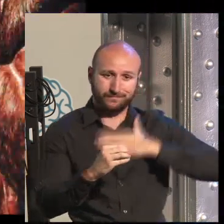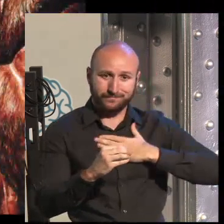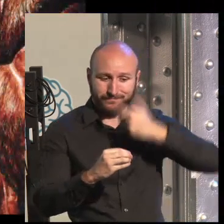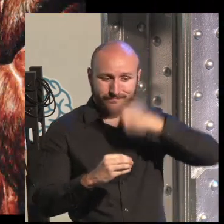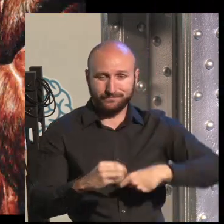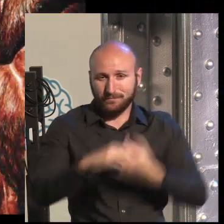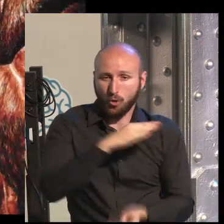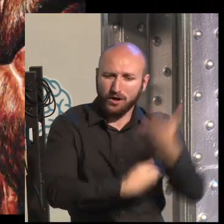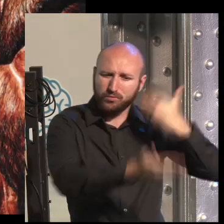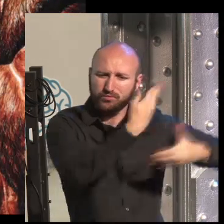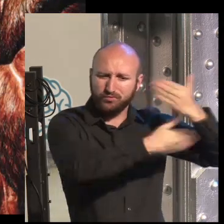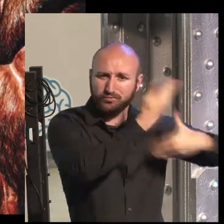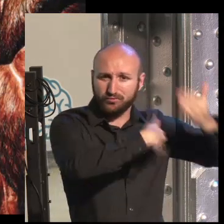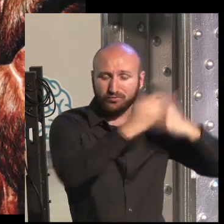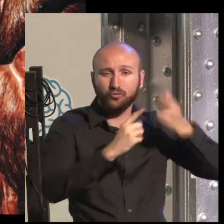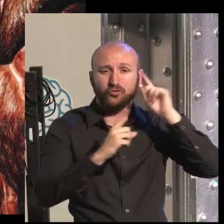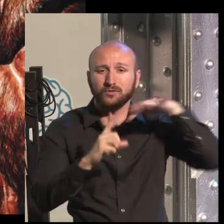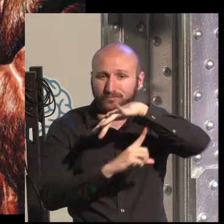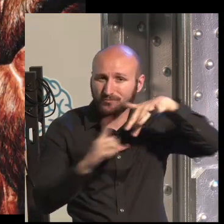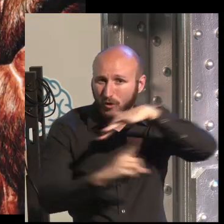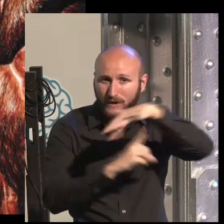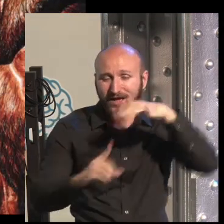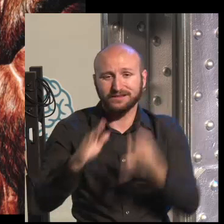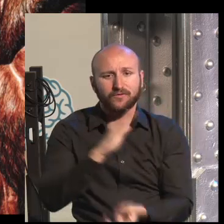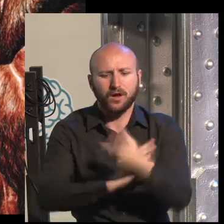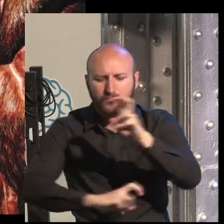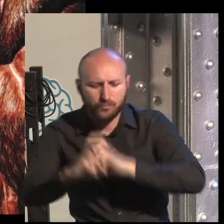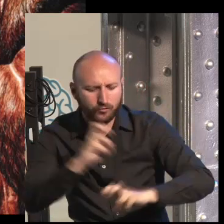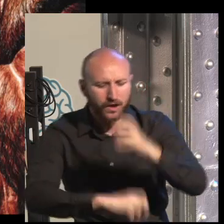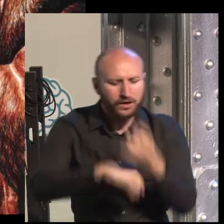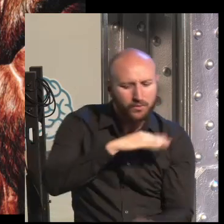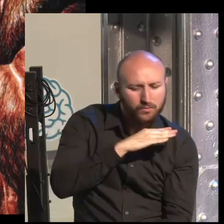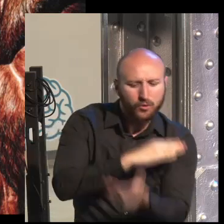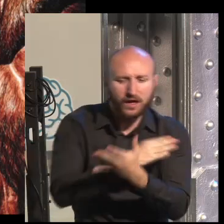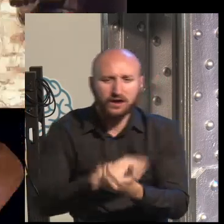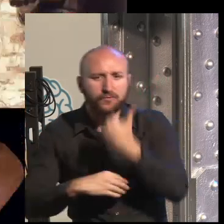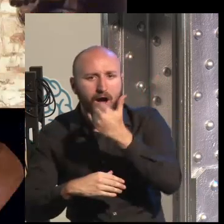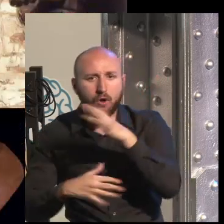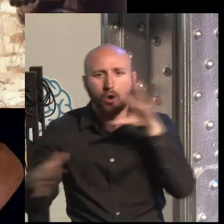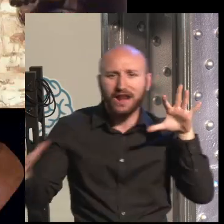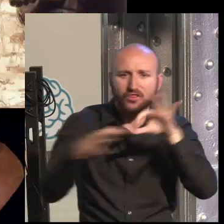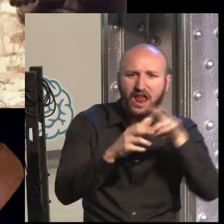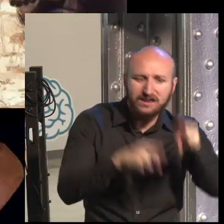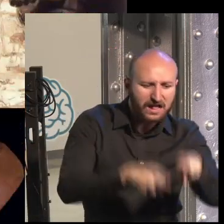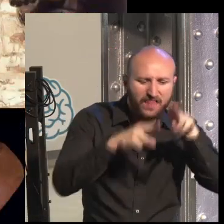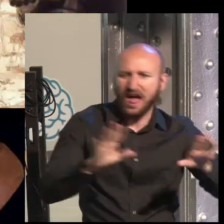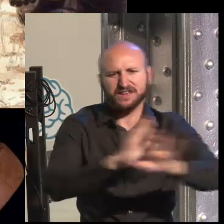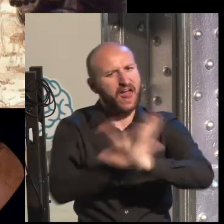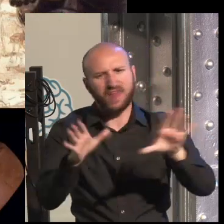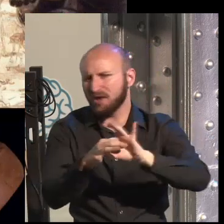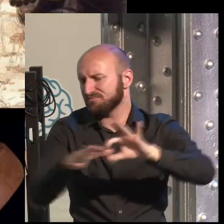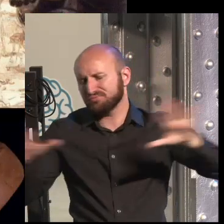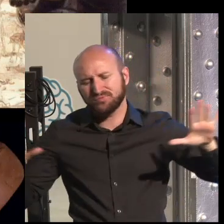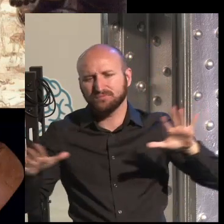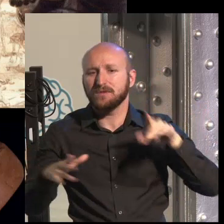puramente ecológicas, es decir, no hay que buscar el origen de la postura bípeda en nada relacionado con la caza, ni nada por el estilo. Es